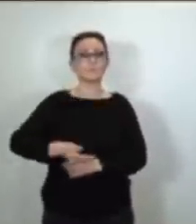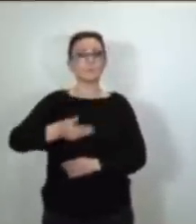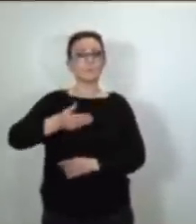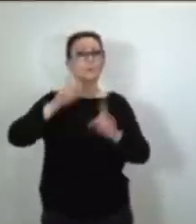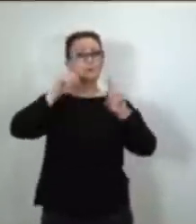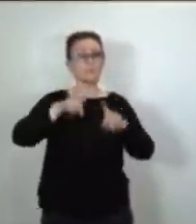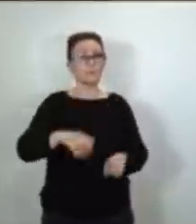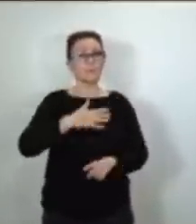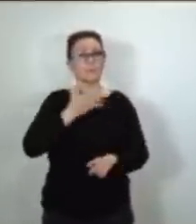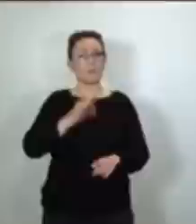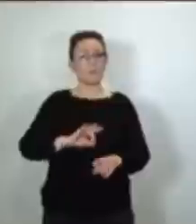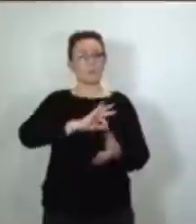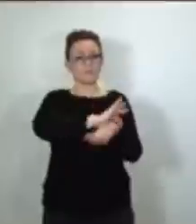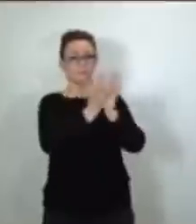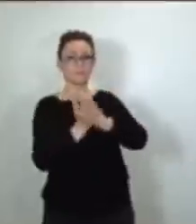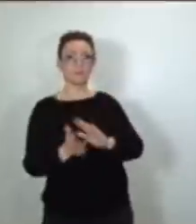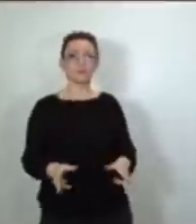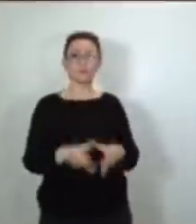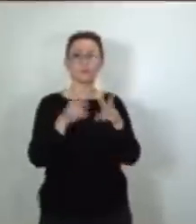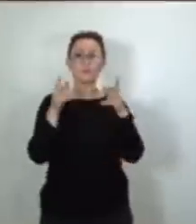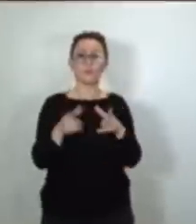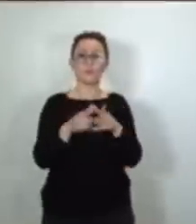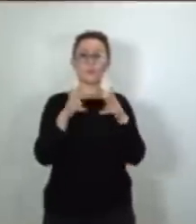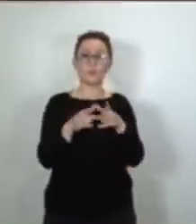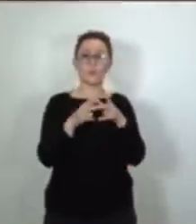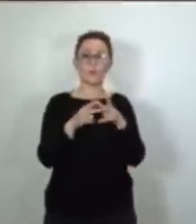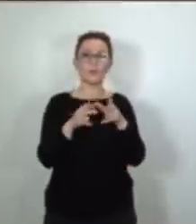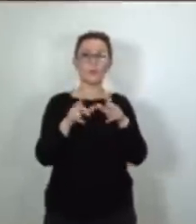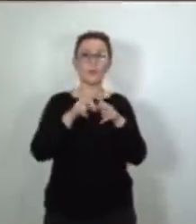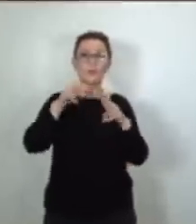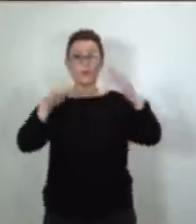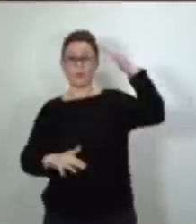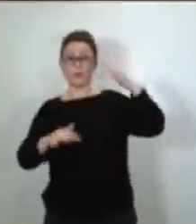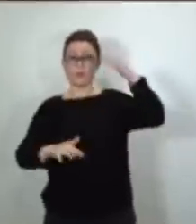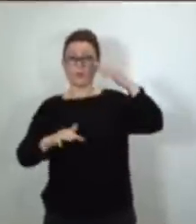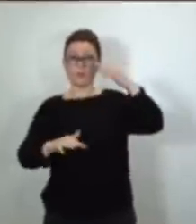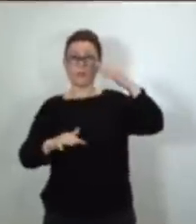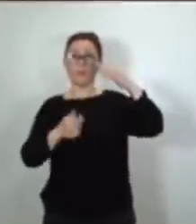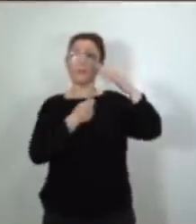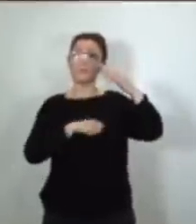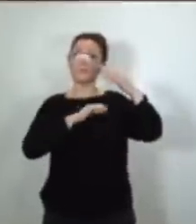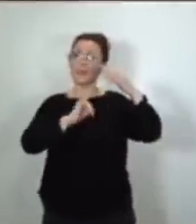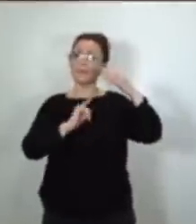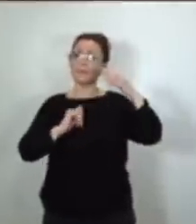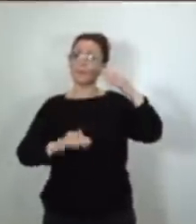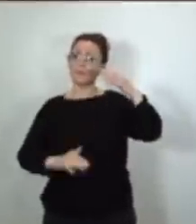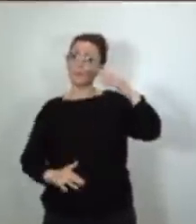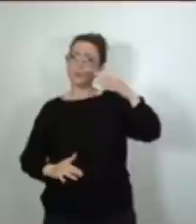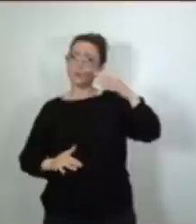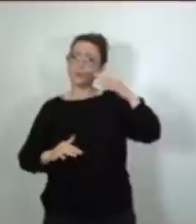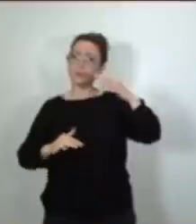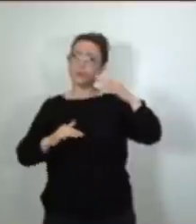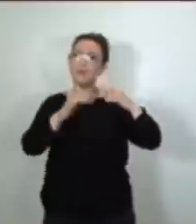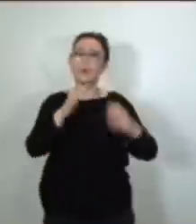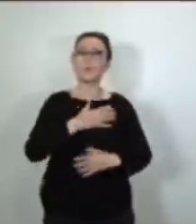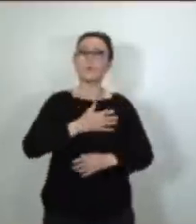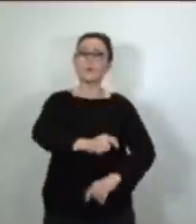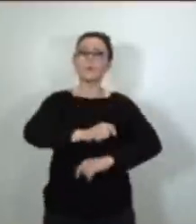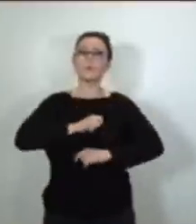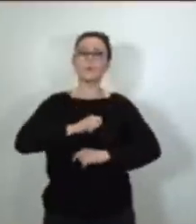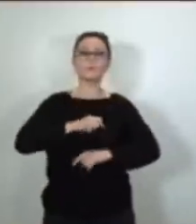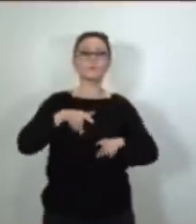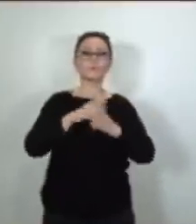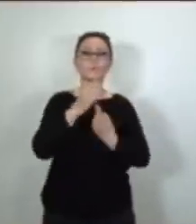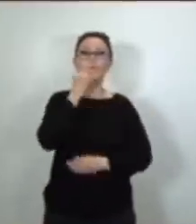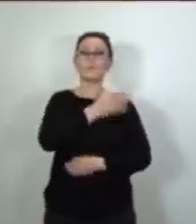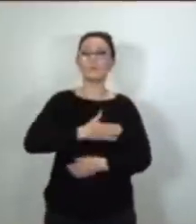de impulsar una transición social que cierre las profundas desigualdades que sufre nuestro país y nos permita construir un Estado del bienestar que ponga